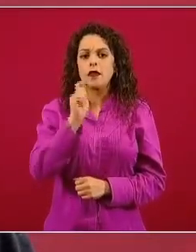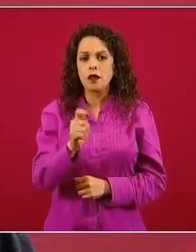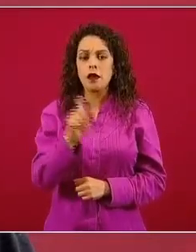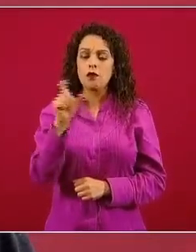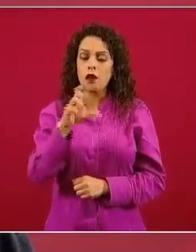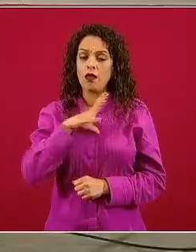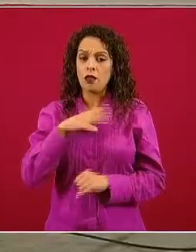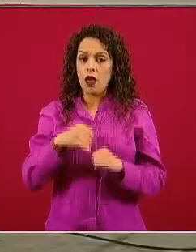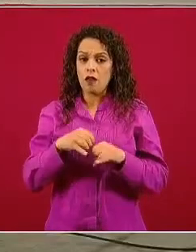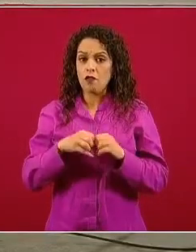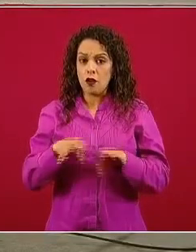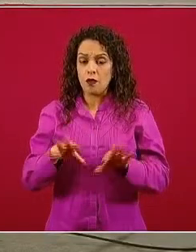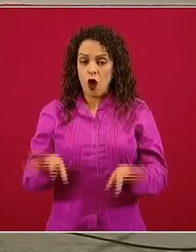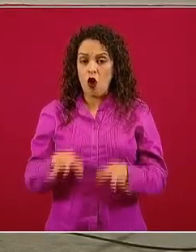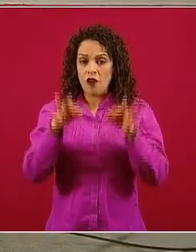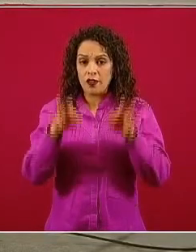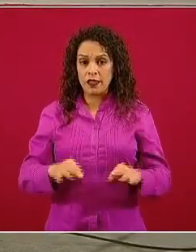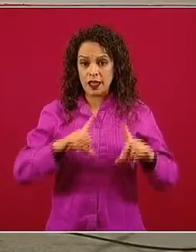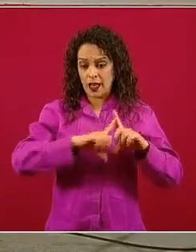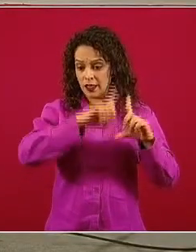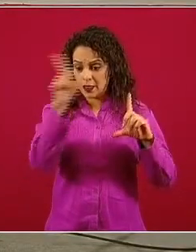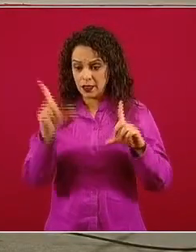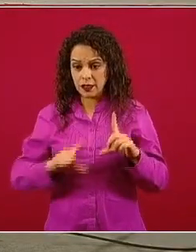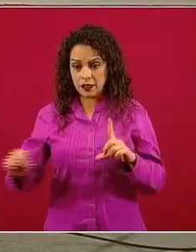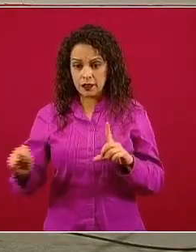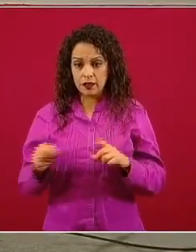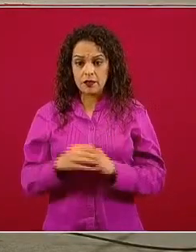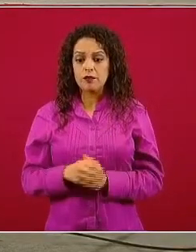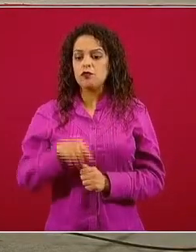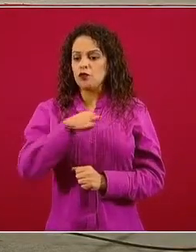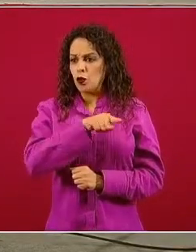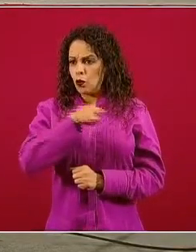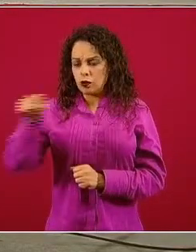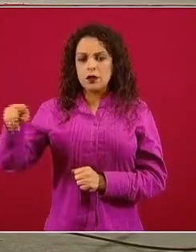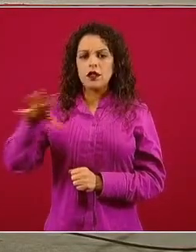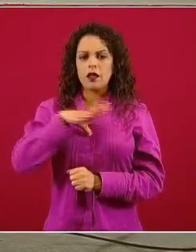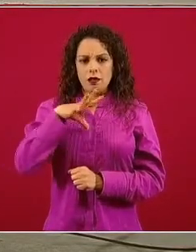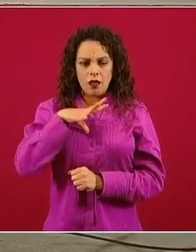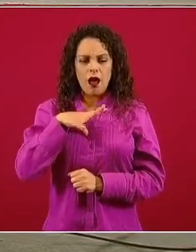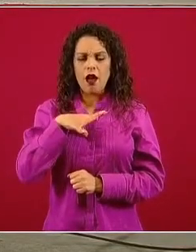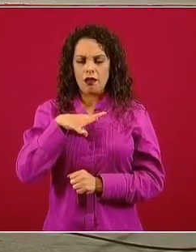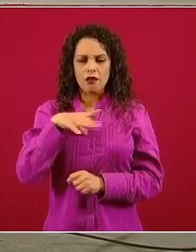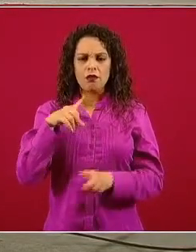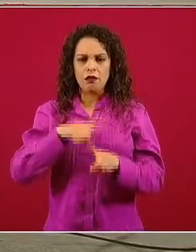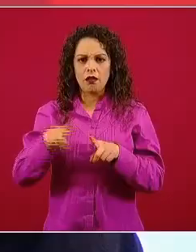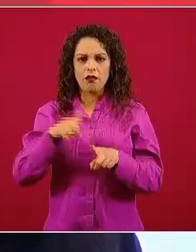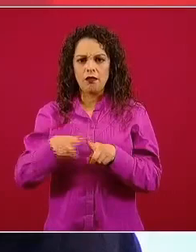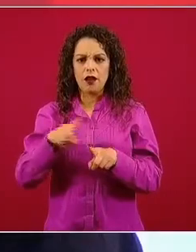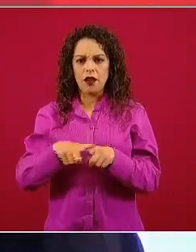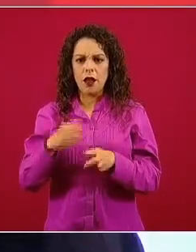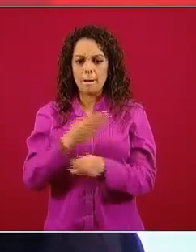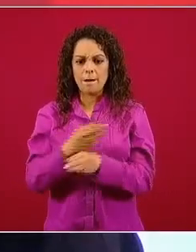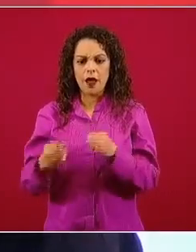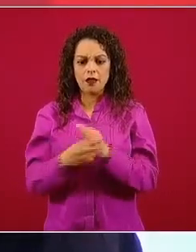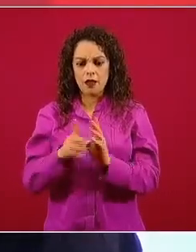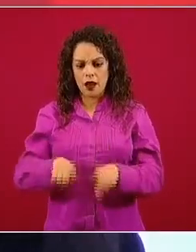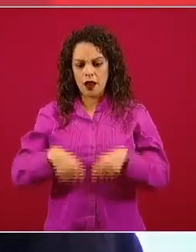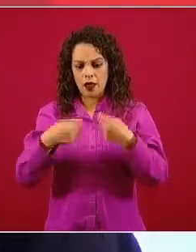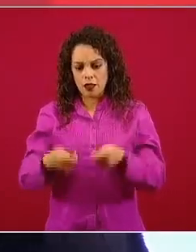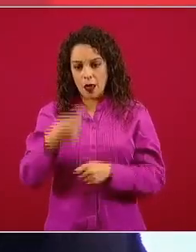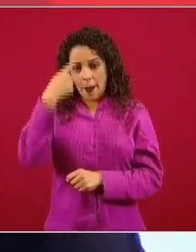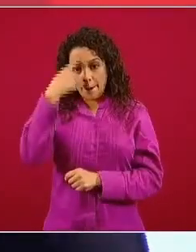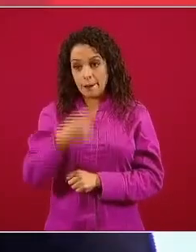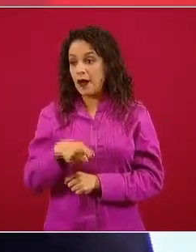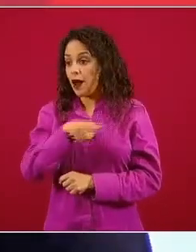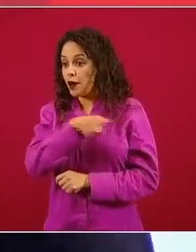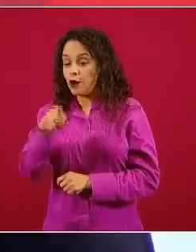oficial nacional van ustedes a contar con todos estos productos y estos insumos de información para que a